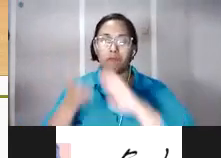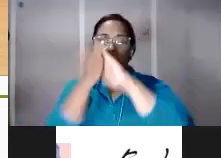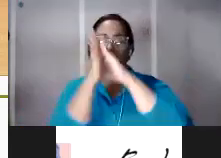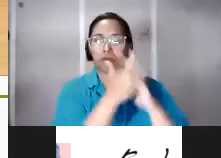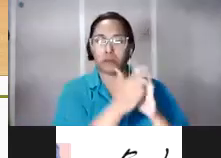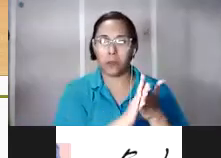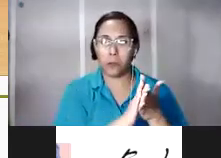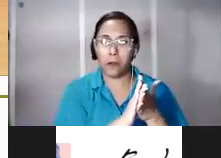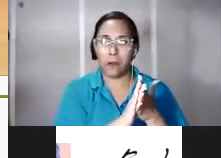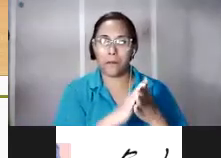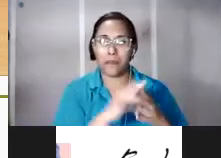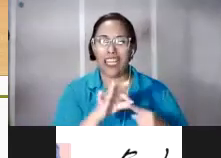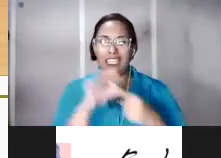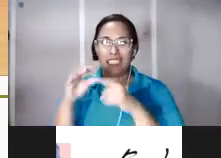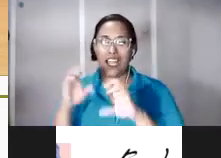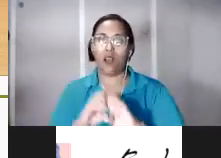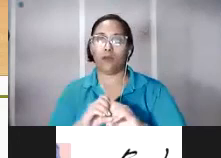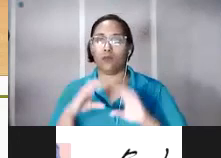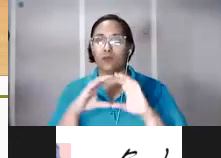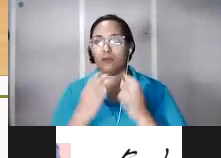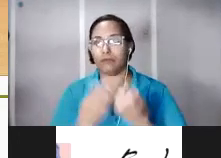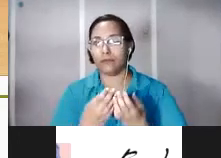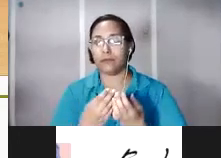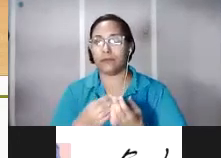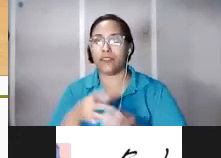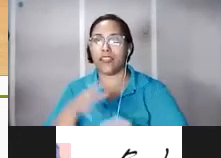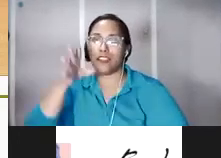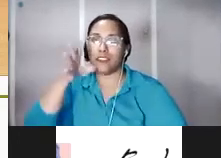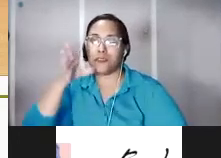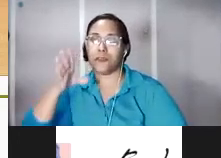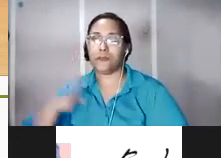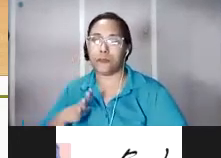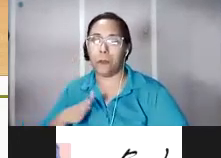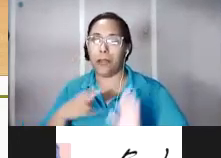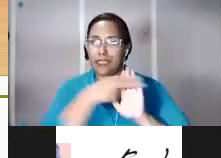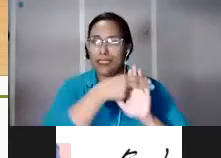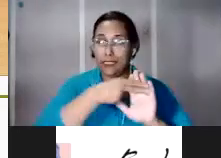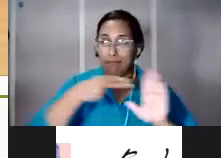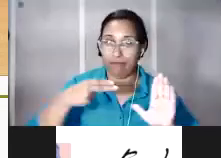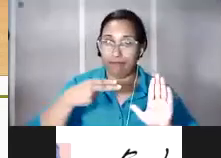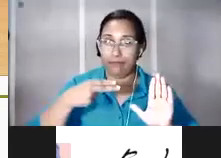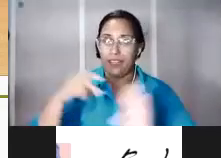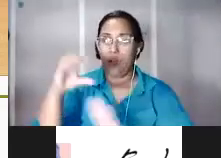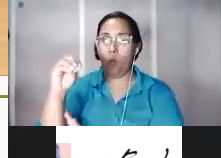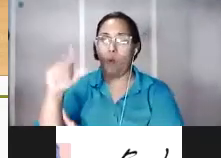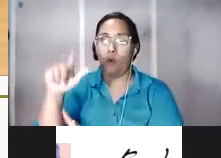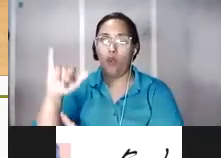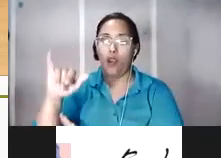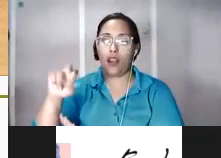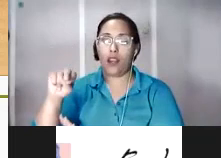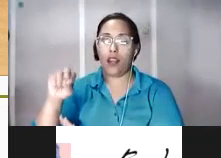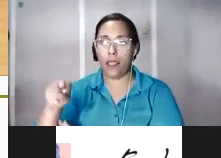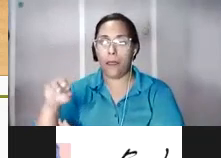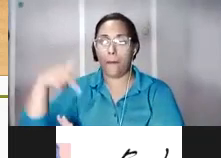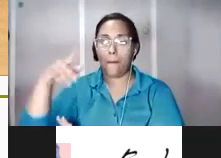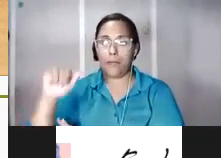fue electa por el Club Cívico de Damas, y el título recayó en Olimpia